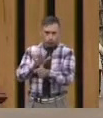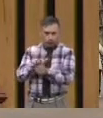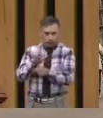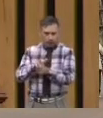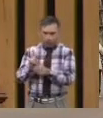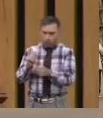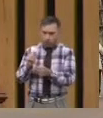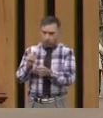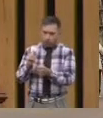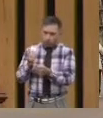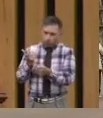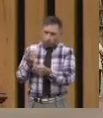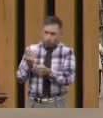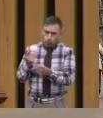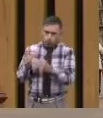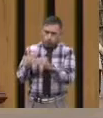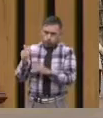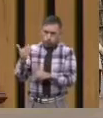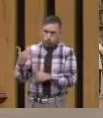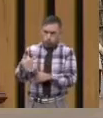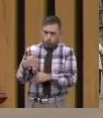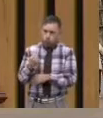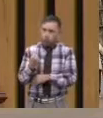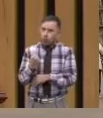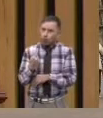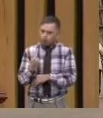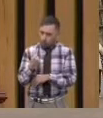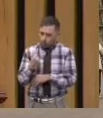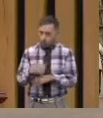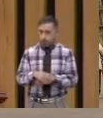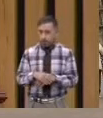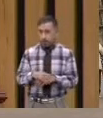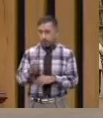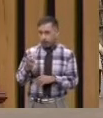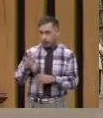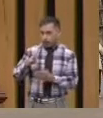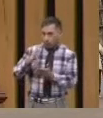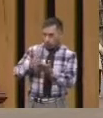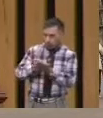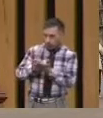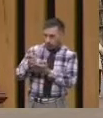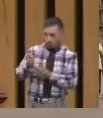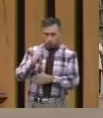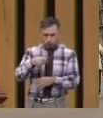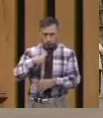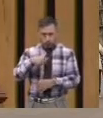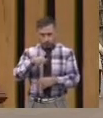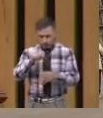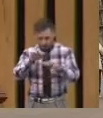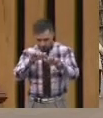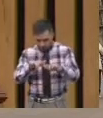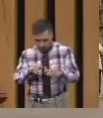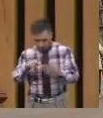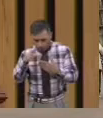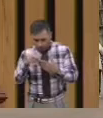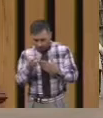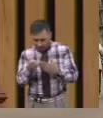severa, y yo acompañaría esa sanción ahí contenida en el proyecto.